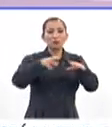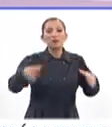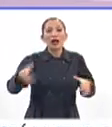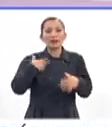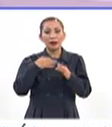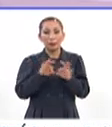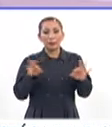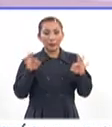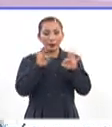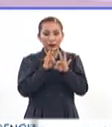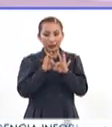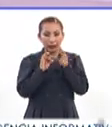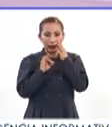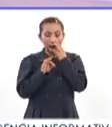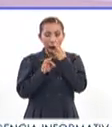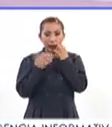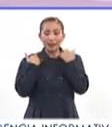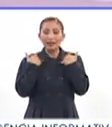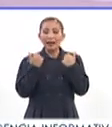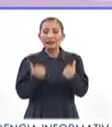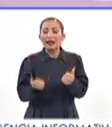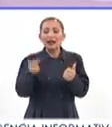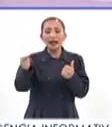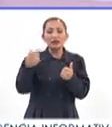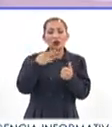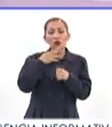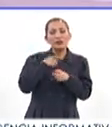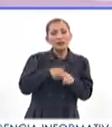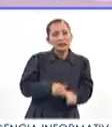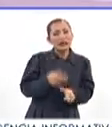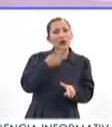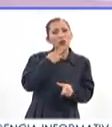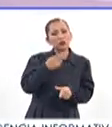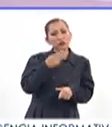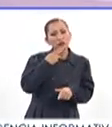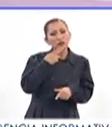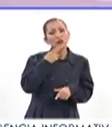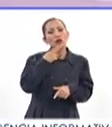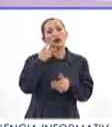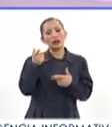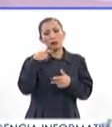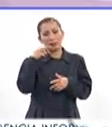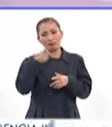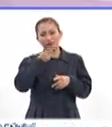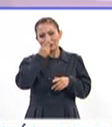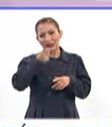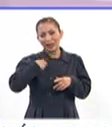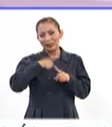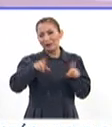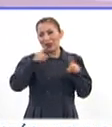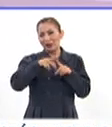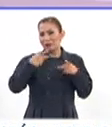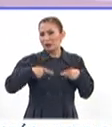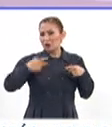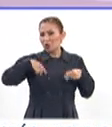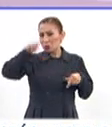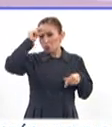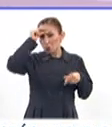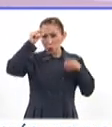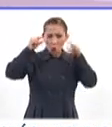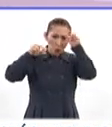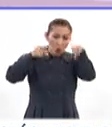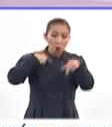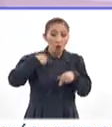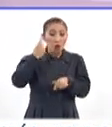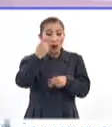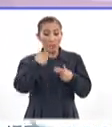esta importancia del entendimiento, de la preservación. Y bueno, pues como han dicho grandes pensadores,